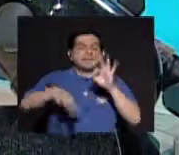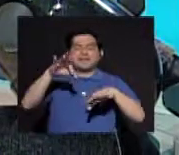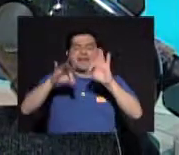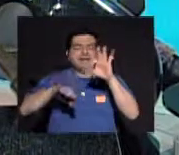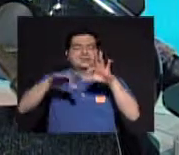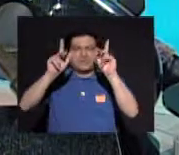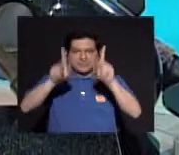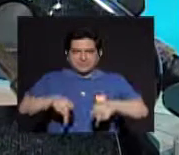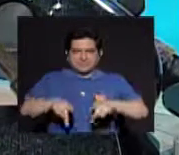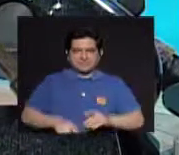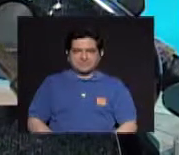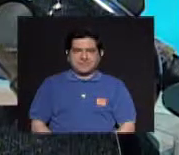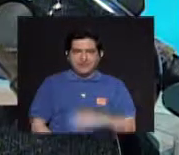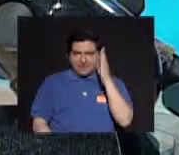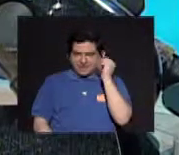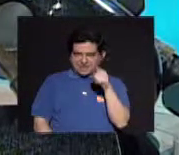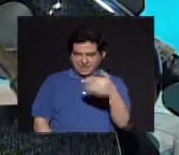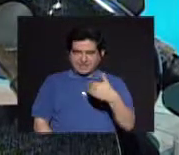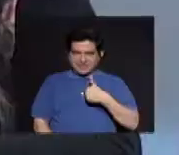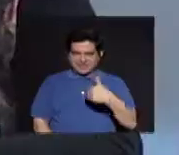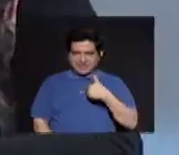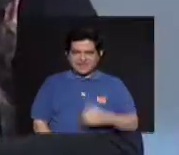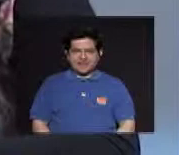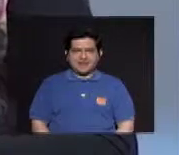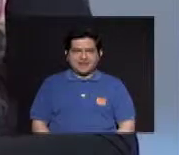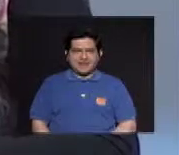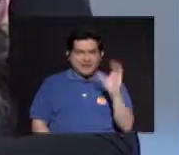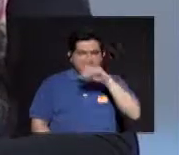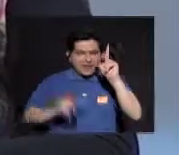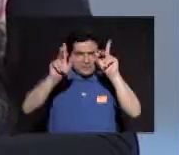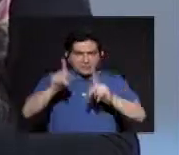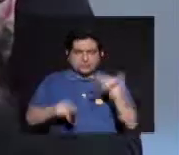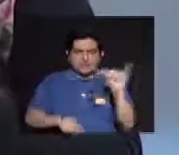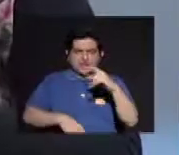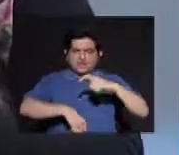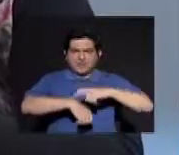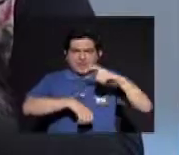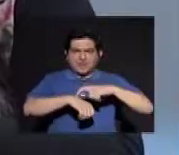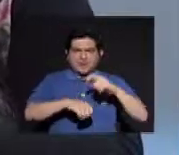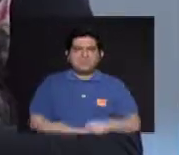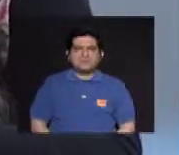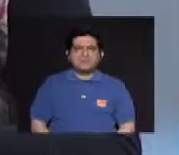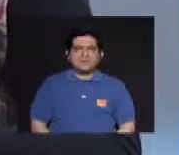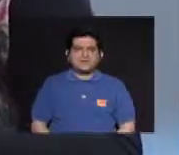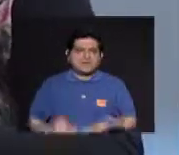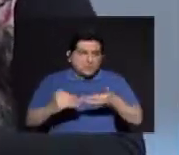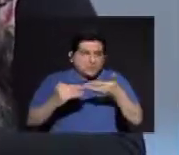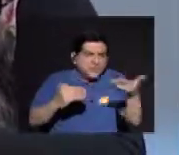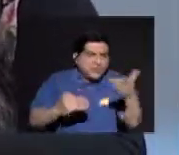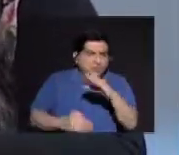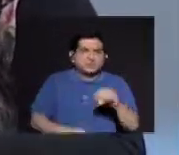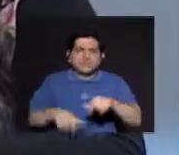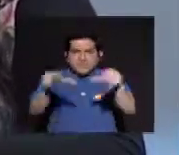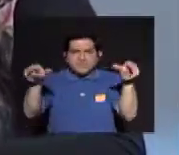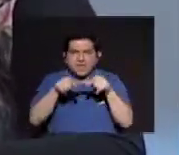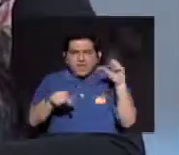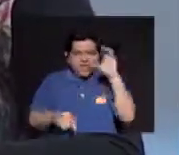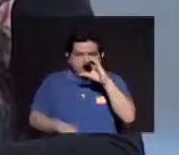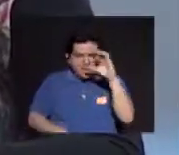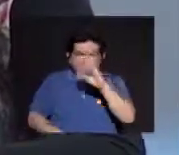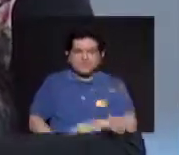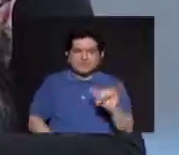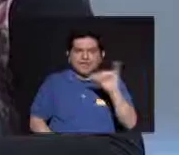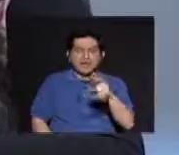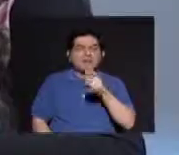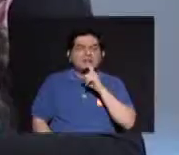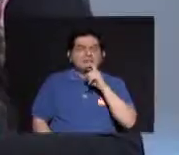el casting. Me parece que la experiencia que ustedes tuvieron a la hora de conseguir gente, así como a la hora de conseguir los props, a la hora de conseguir las locaciones,